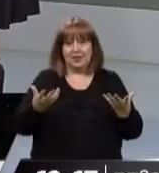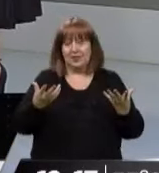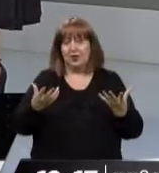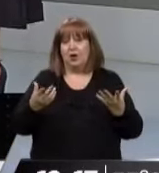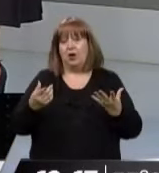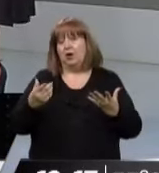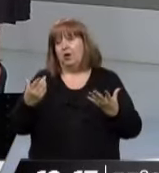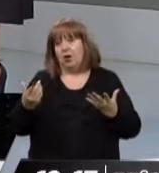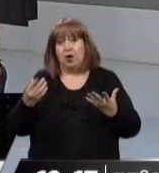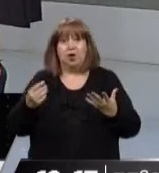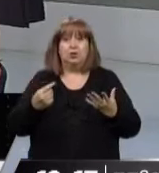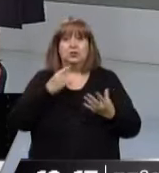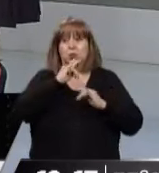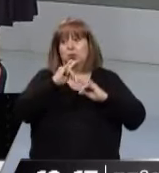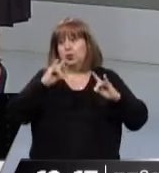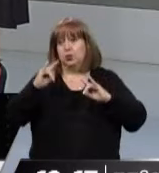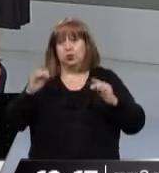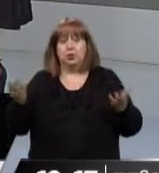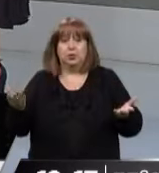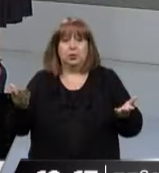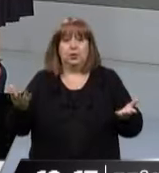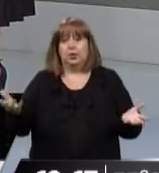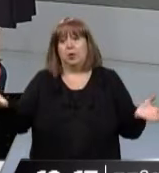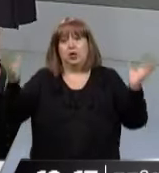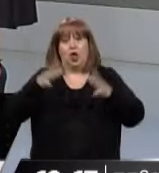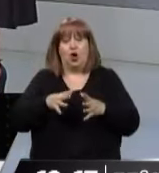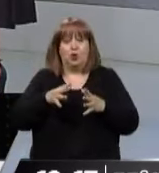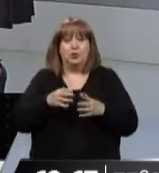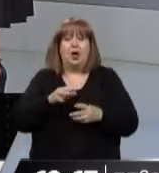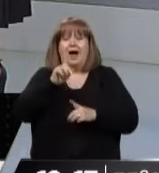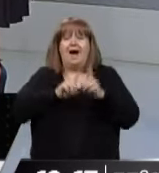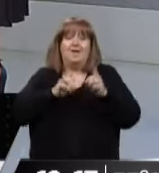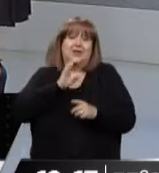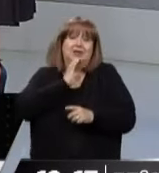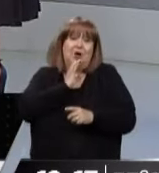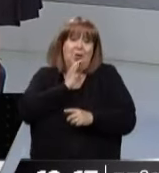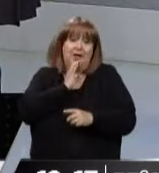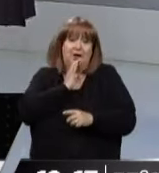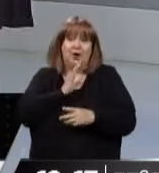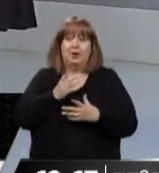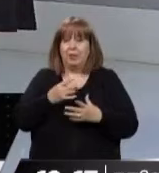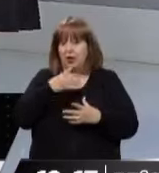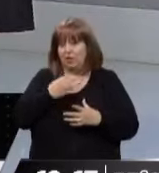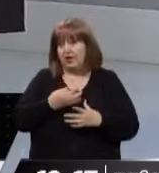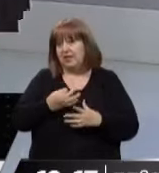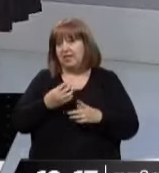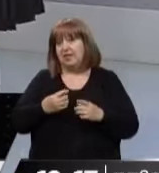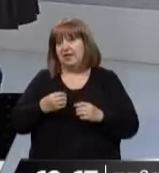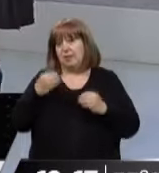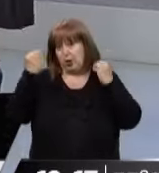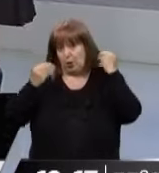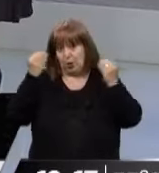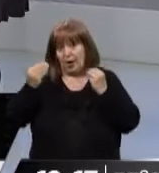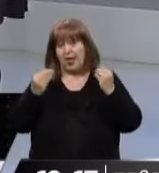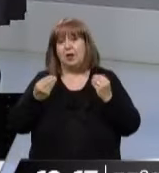invitar para que, bueno, pero uno lo toma hasta, viste, terminás tomándolo hasta con humor, pero realmente es preocupante porque uno está hablando de una juntada. Pero también tenemos